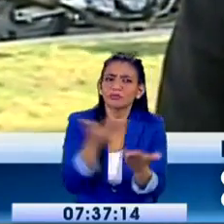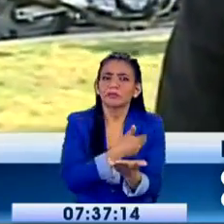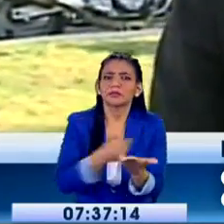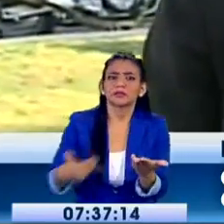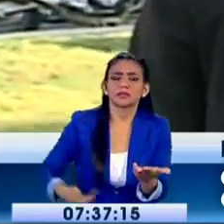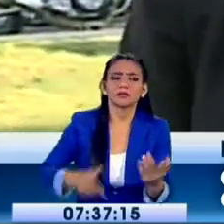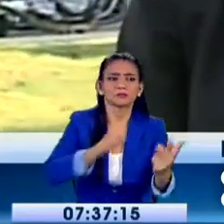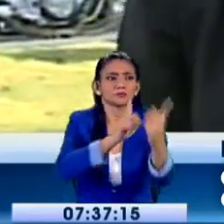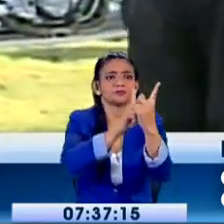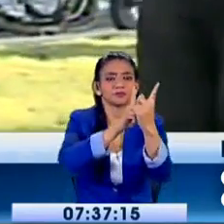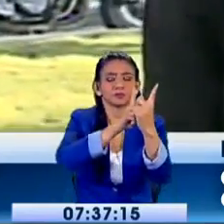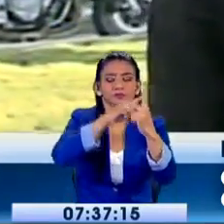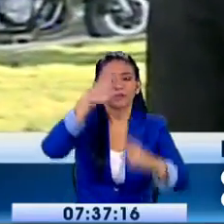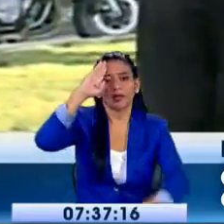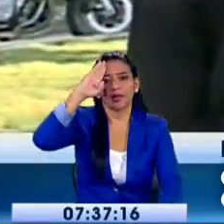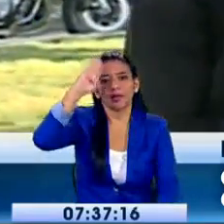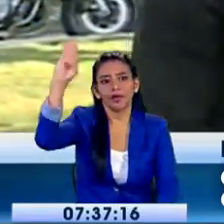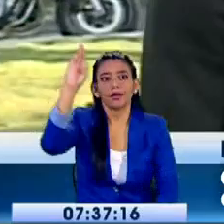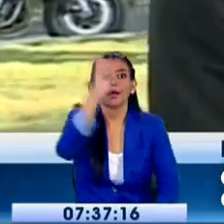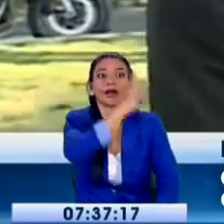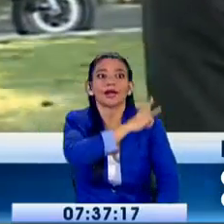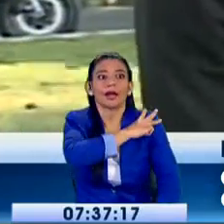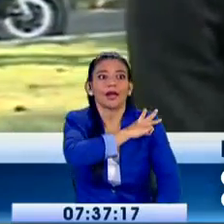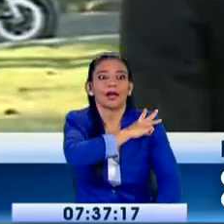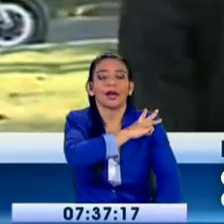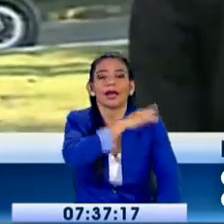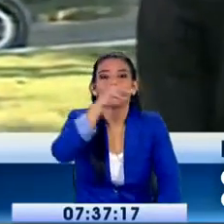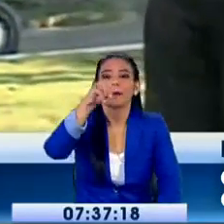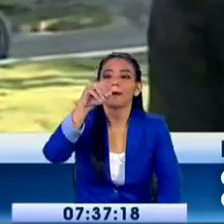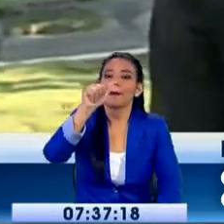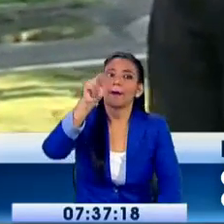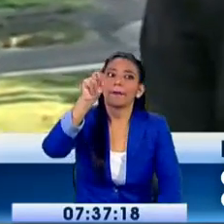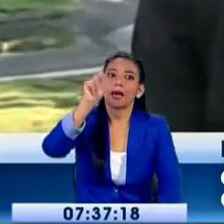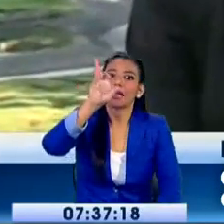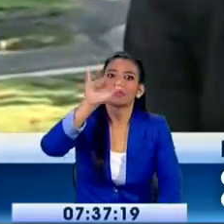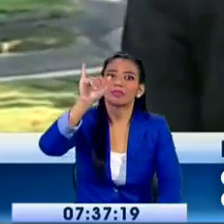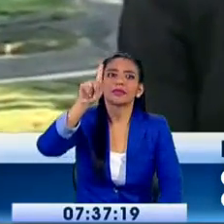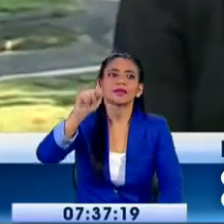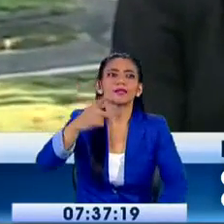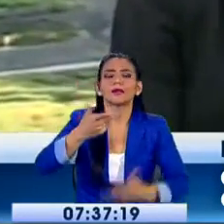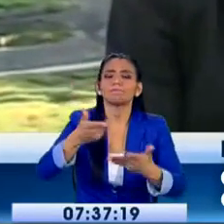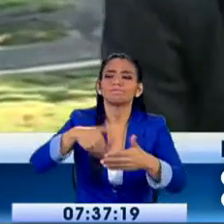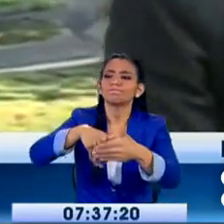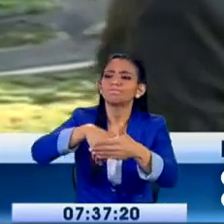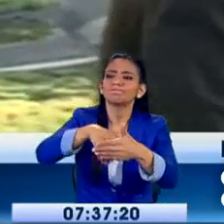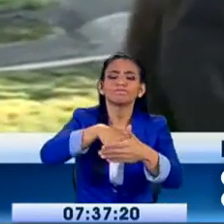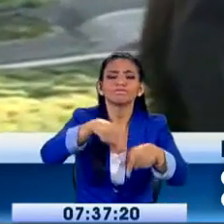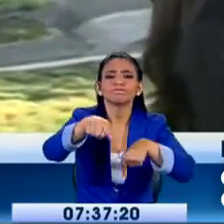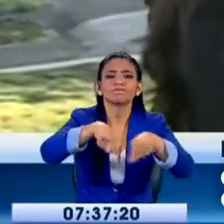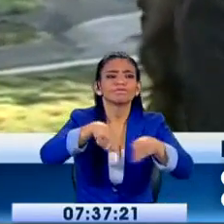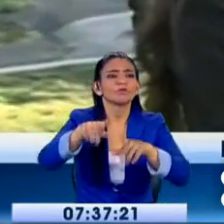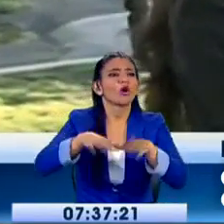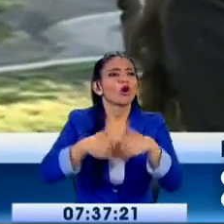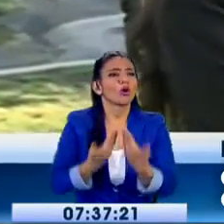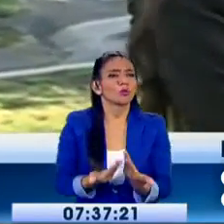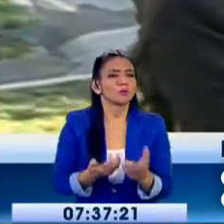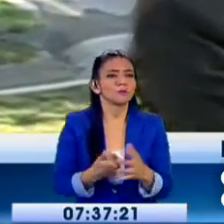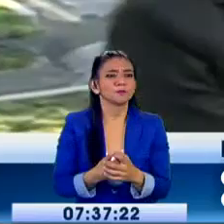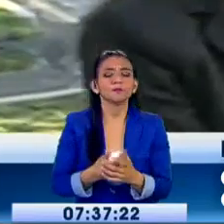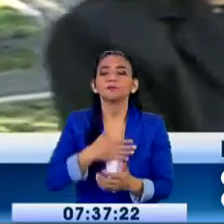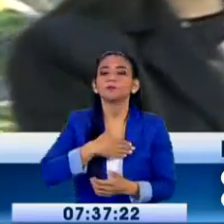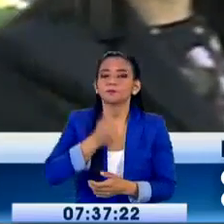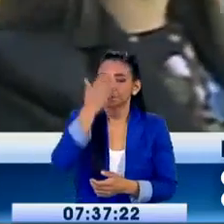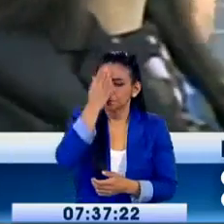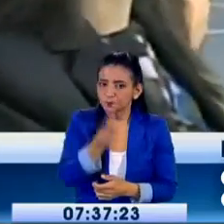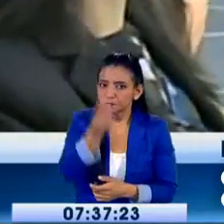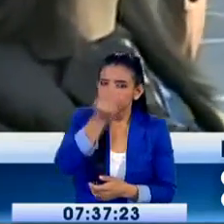Estamos con el general Mantilla, que nos va a ampliar un poco el tema sobre las restricciones vehiculares que se darán en este sector. ¿Cómo está? Buen día, un saludo